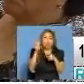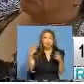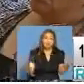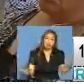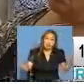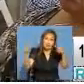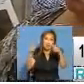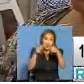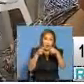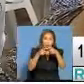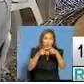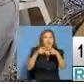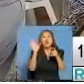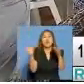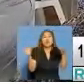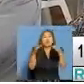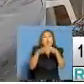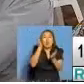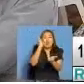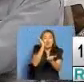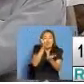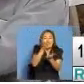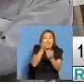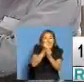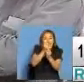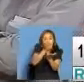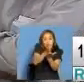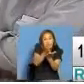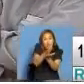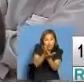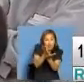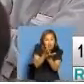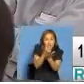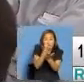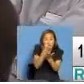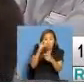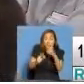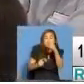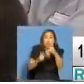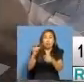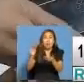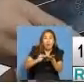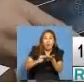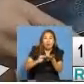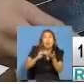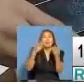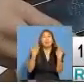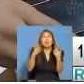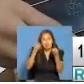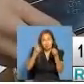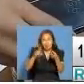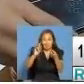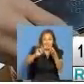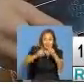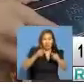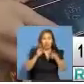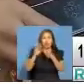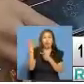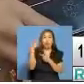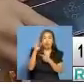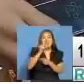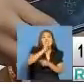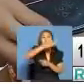de Frontera. Y bueno, estamos trabajando, como decía, en los pasos, en dos pasos más que podrían vincularnos con Bolivia. El tema de